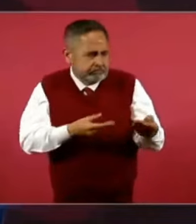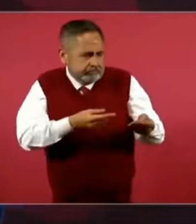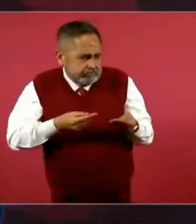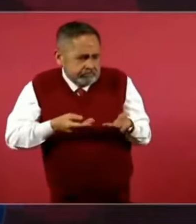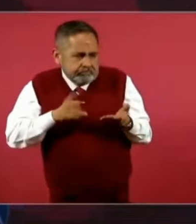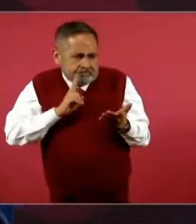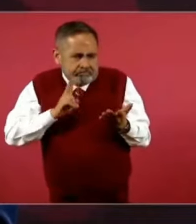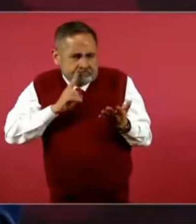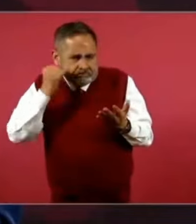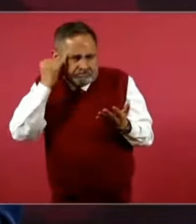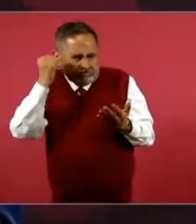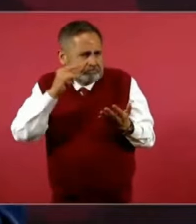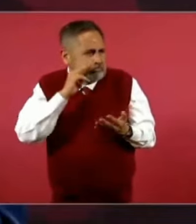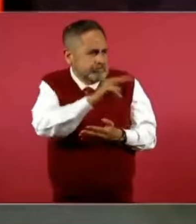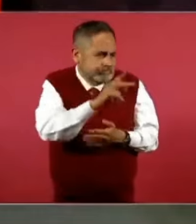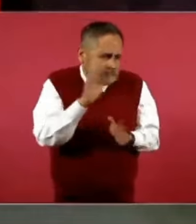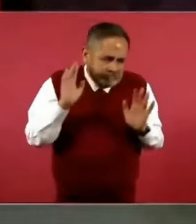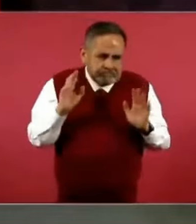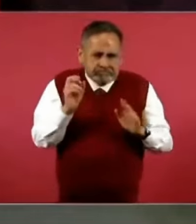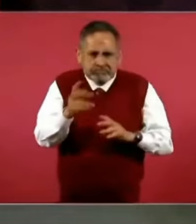para que sean tomados en cuenta.